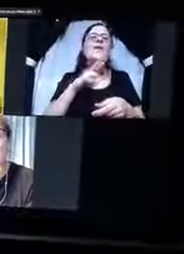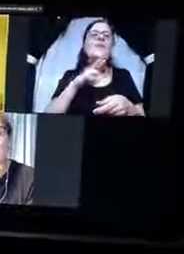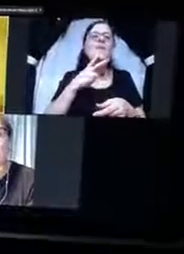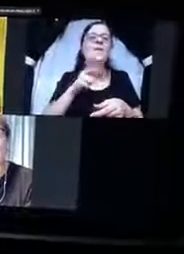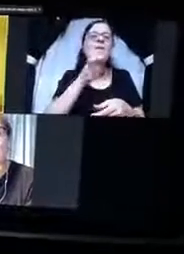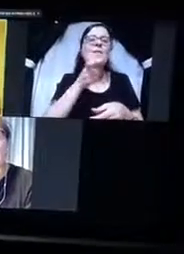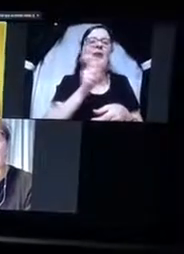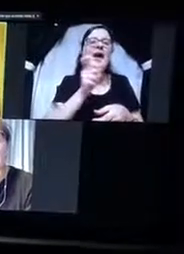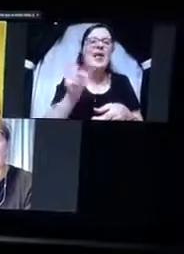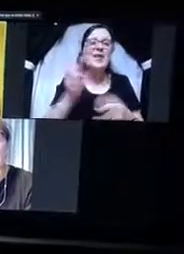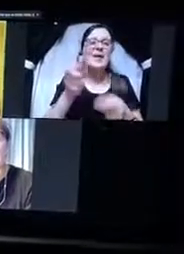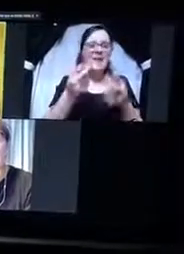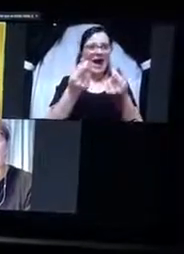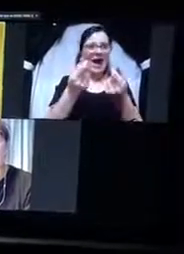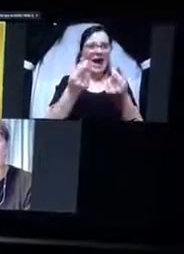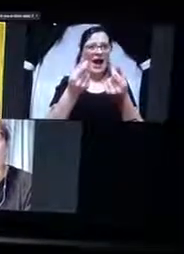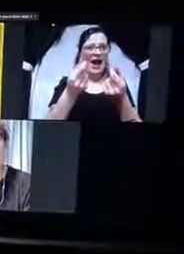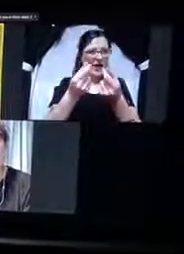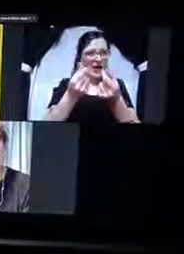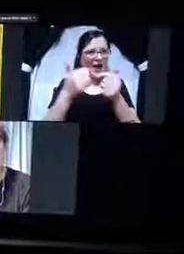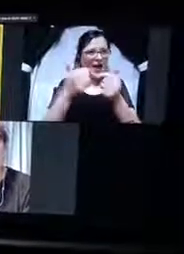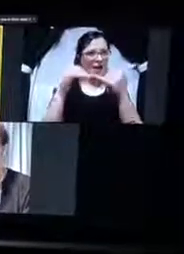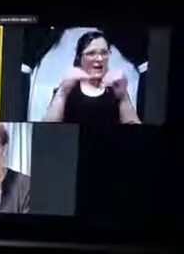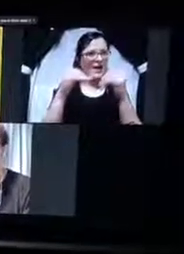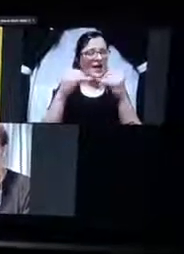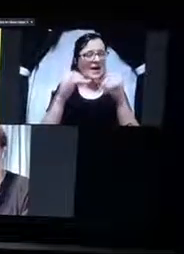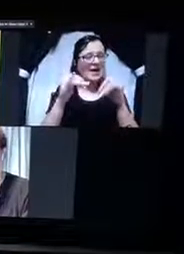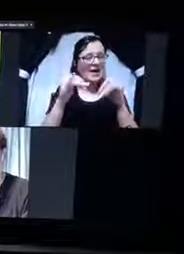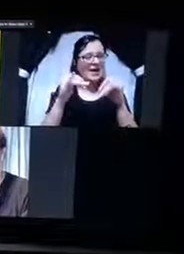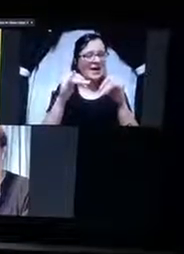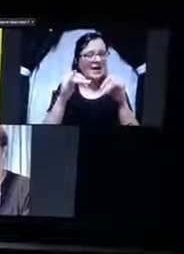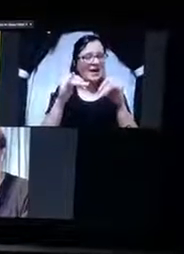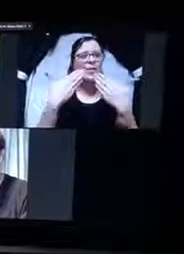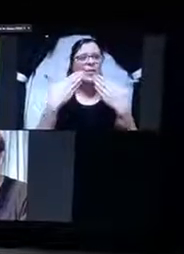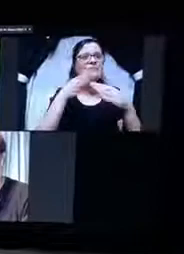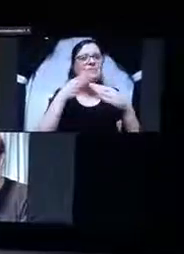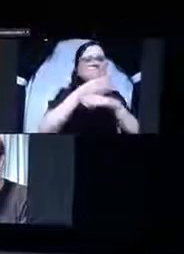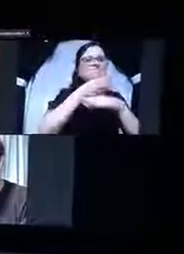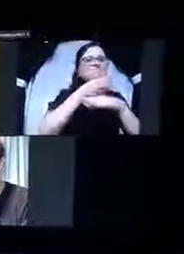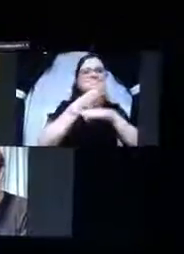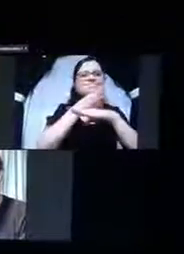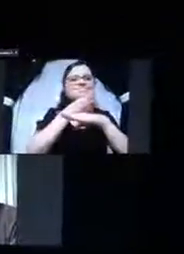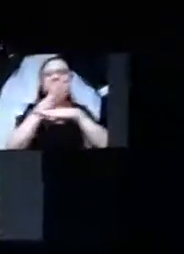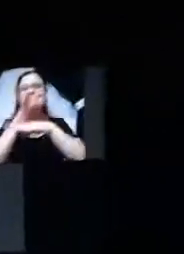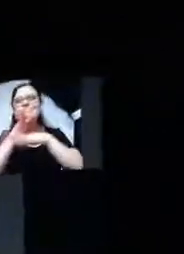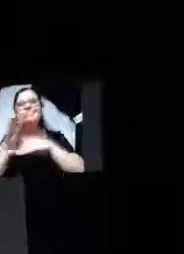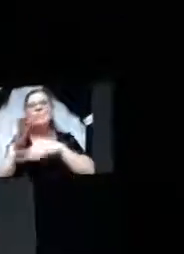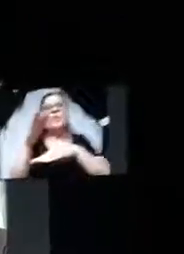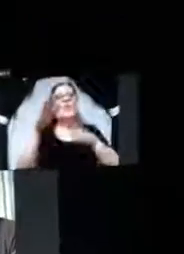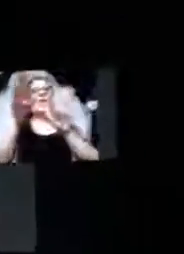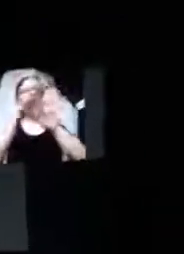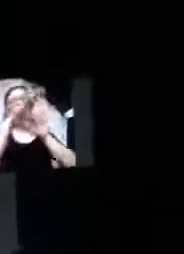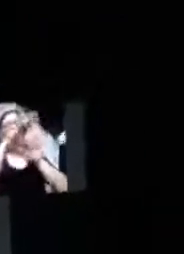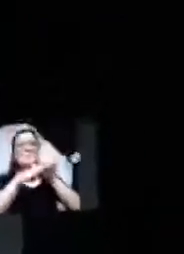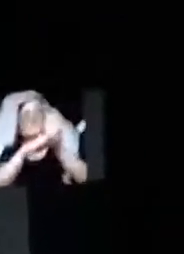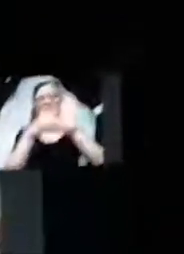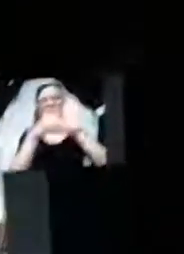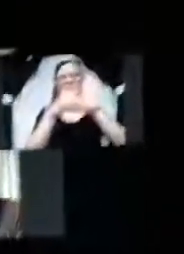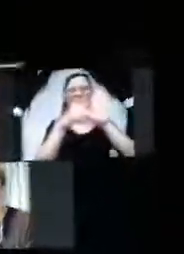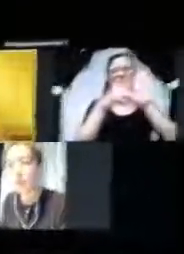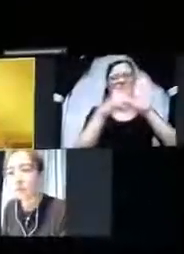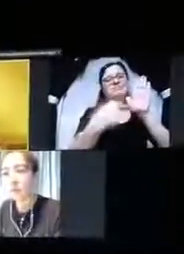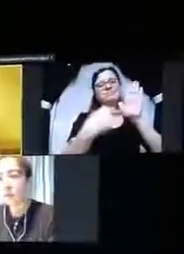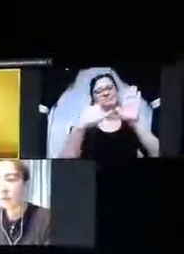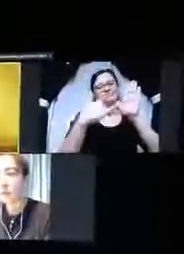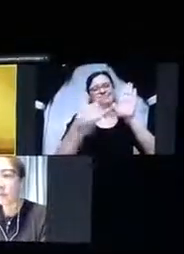también una riqueza de vocabulario, una flexibilidad en el lenguaje y la posibilidad de acceder a mayor cantidad de